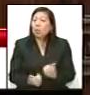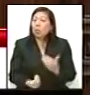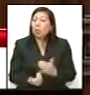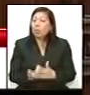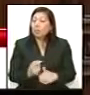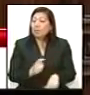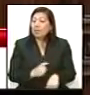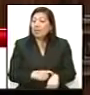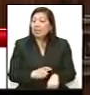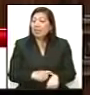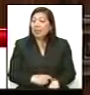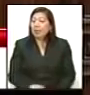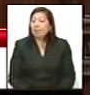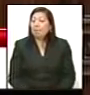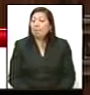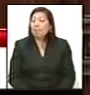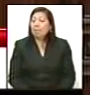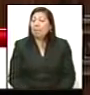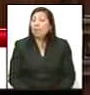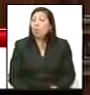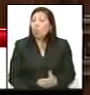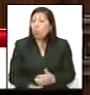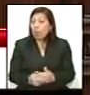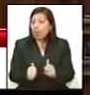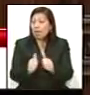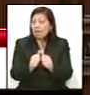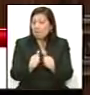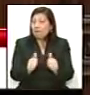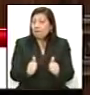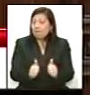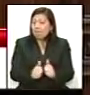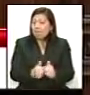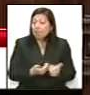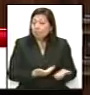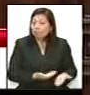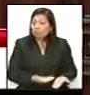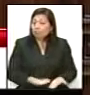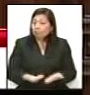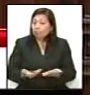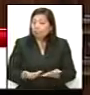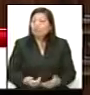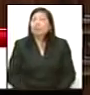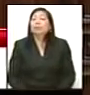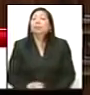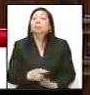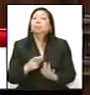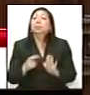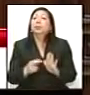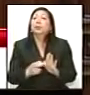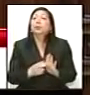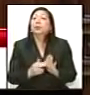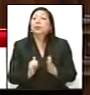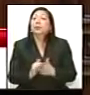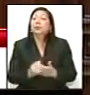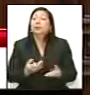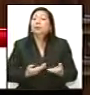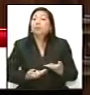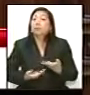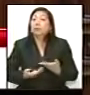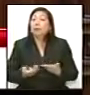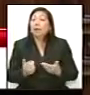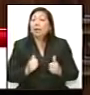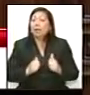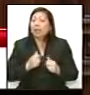tiempos. En el nuevo modelo de llevar adelante proyectos financiados por la